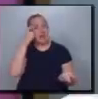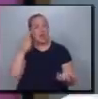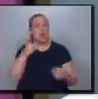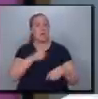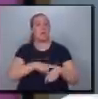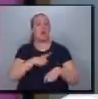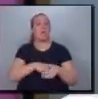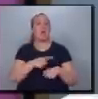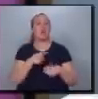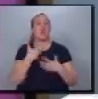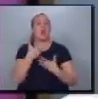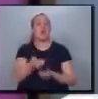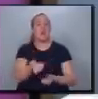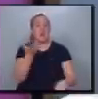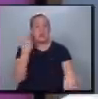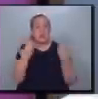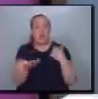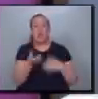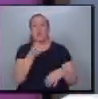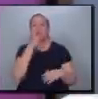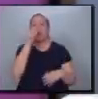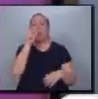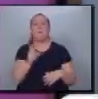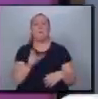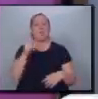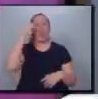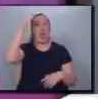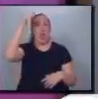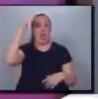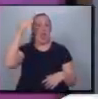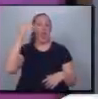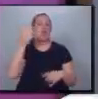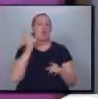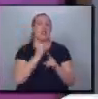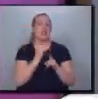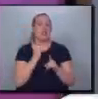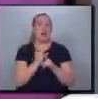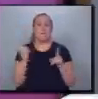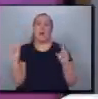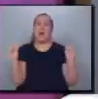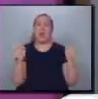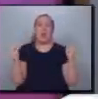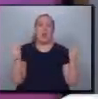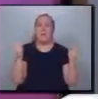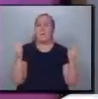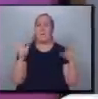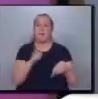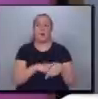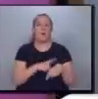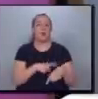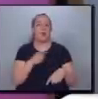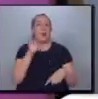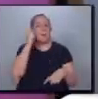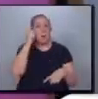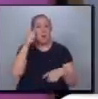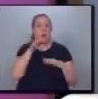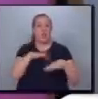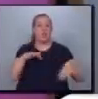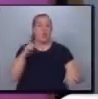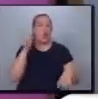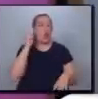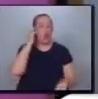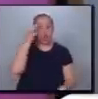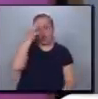del rescate, ¿no? Claro. Si una persona grande tiende a colapsar en ese tipo de situaciones, me imagino chicos de entre 12 y 13